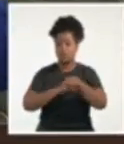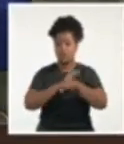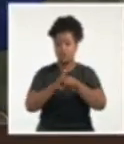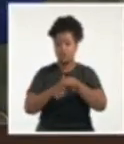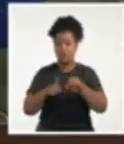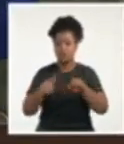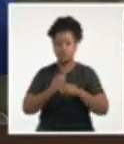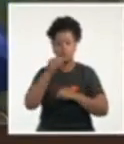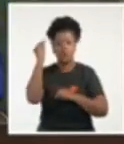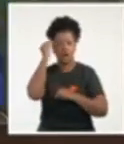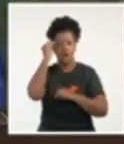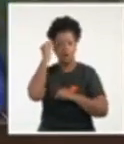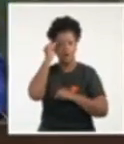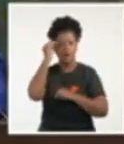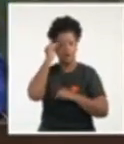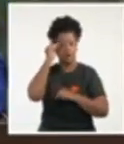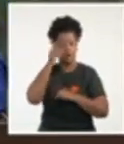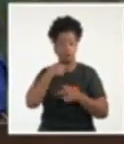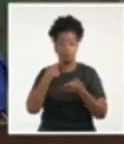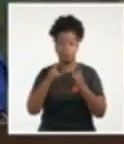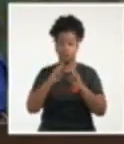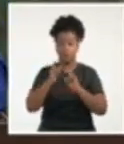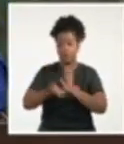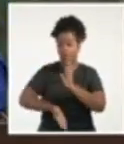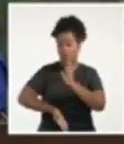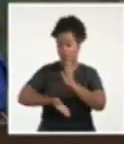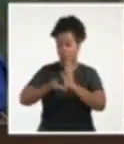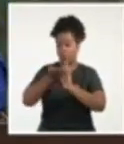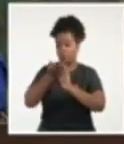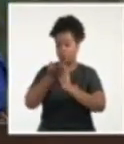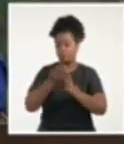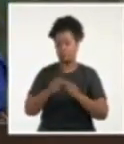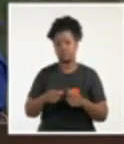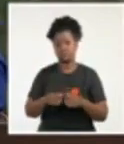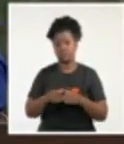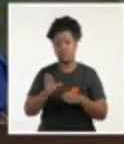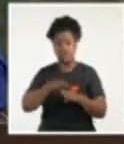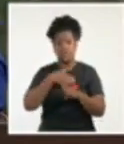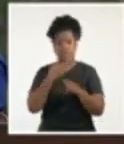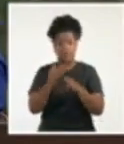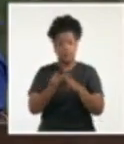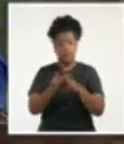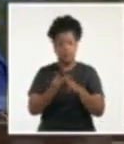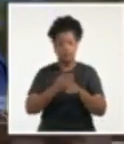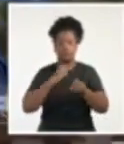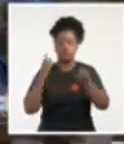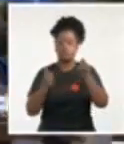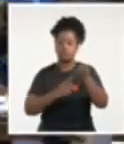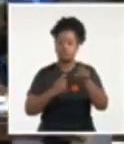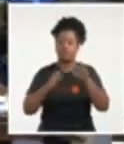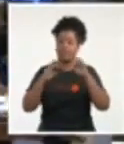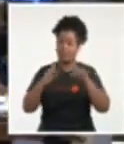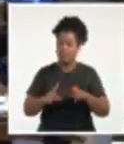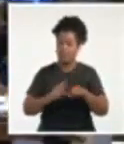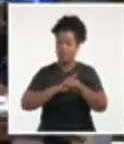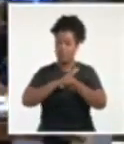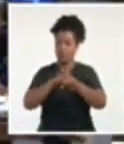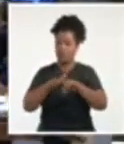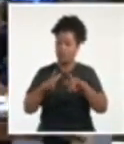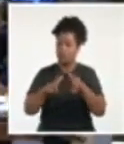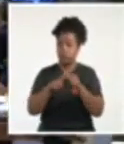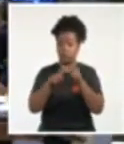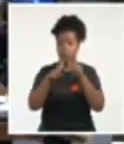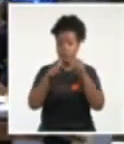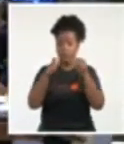y donde la letalidad llegó a ser altísima. Y después hemos enfrentado varios rebrotes sin llegar